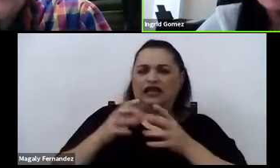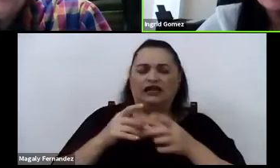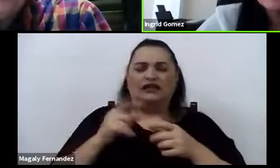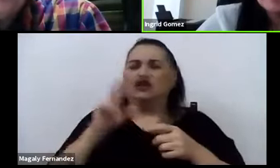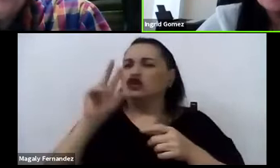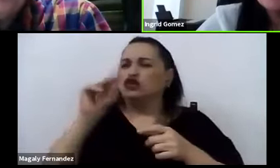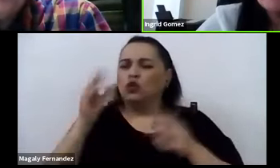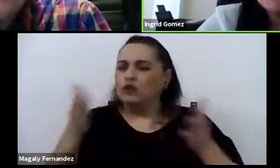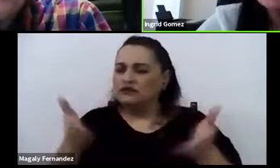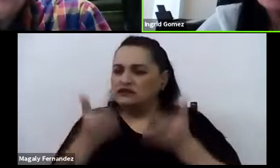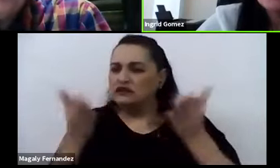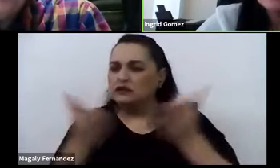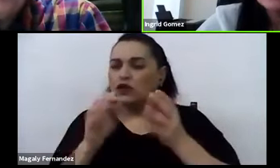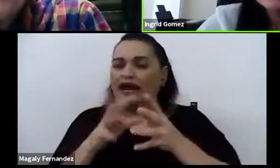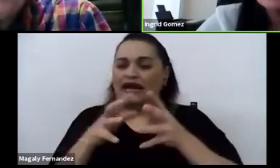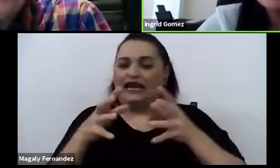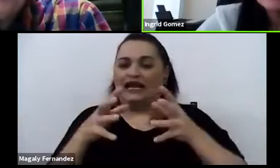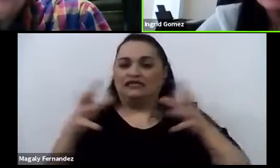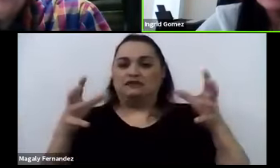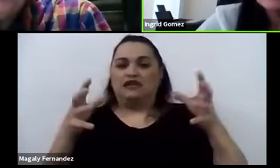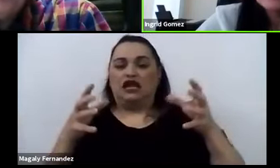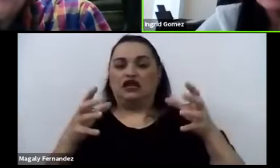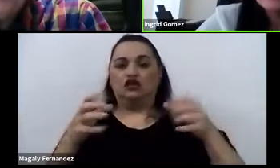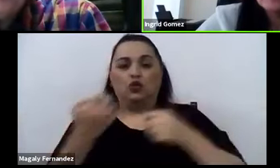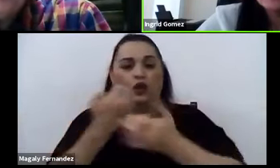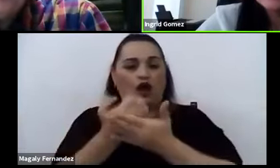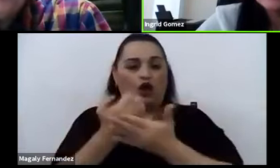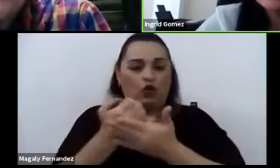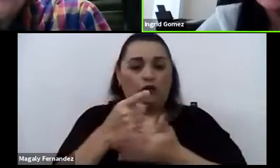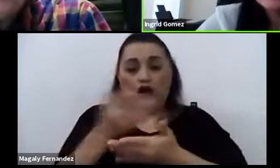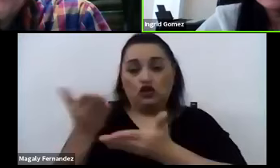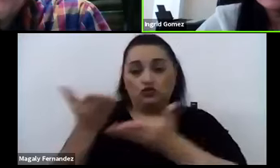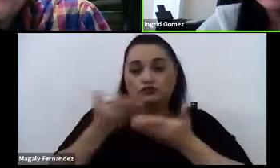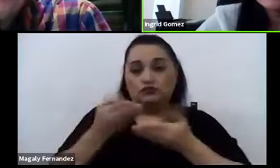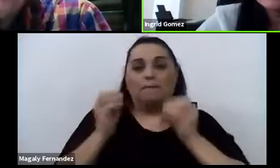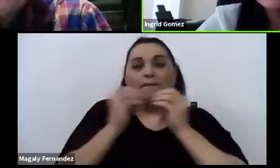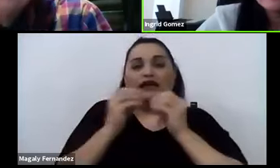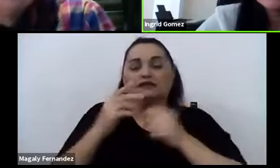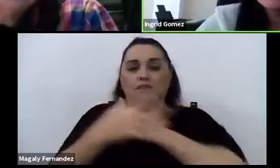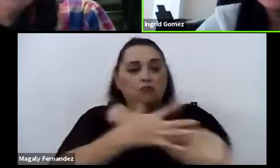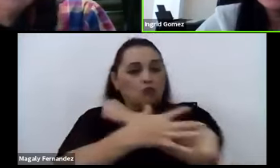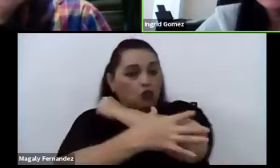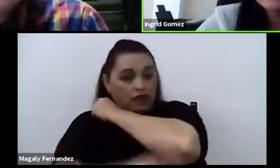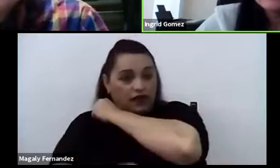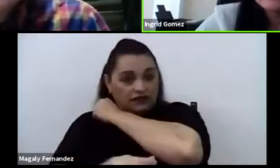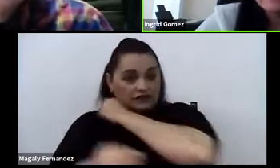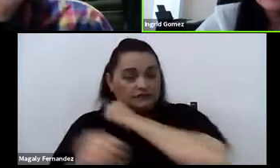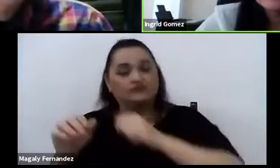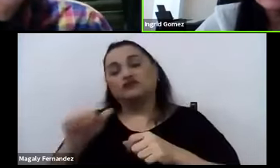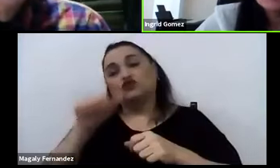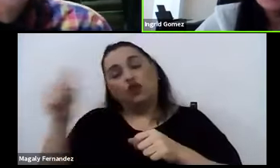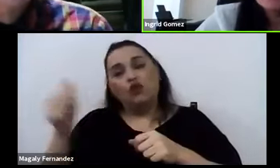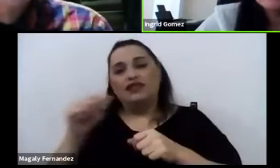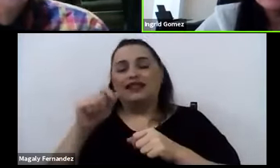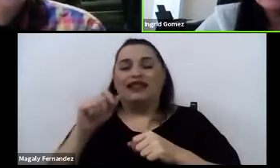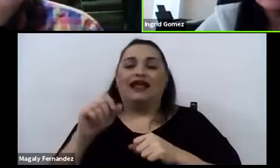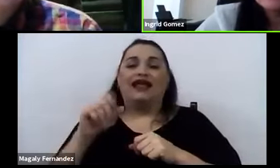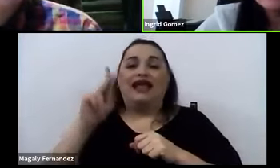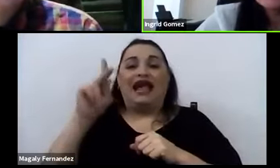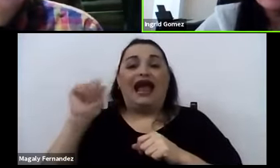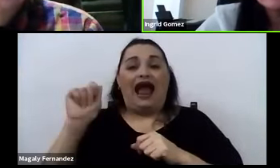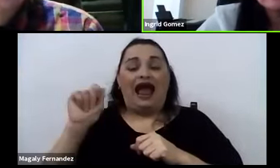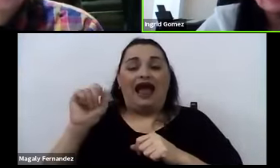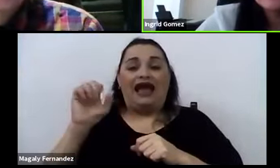cual generaría más pobreza? Y la otra también, de K. Espinosa, agradece